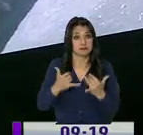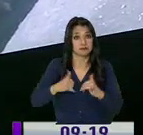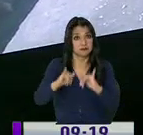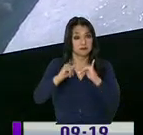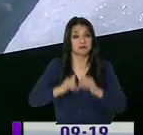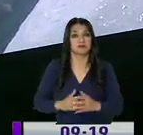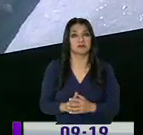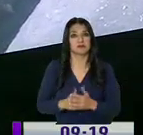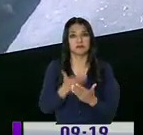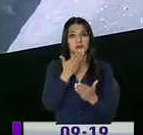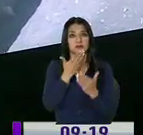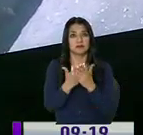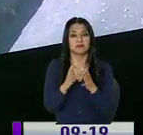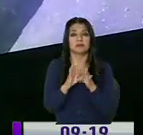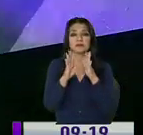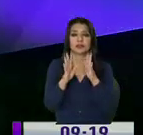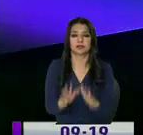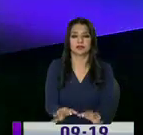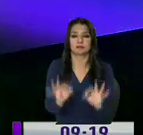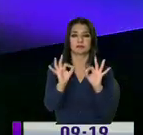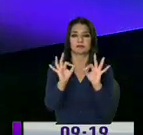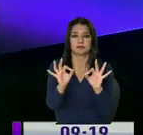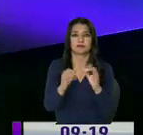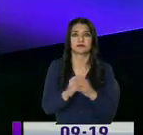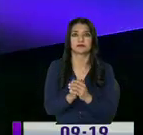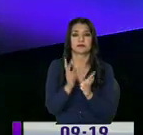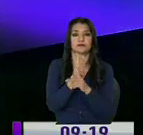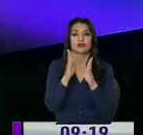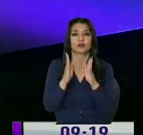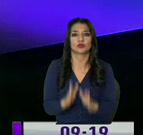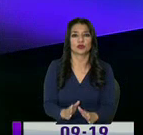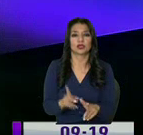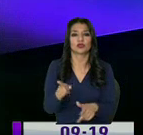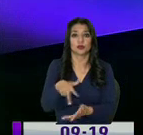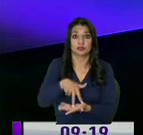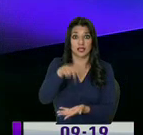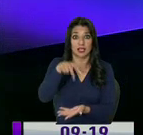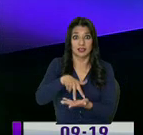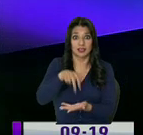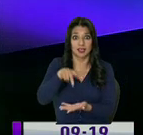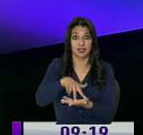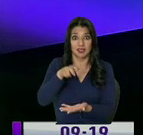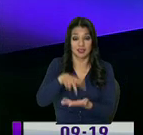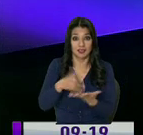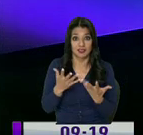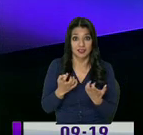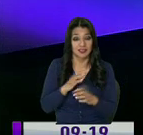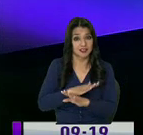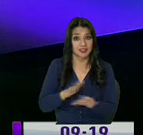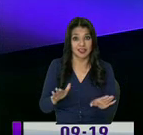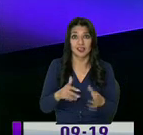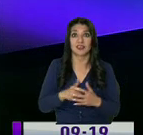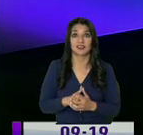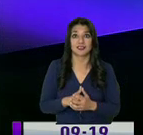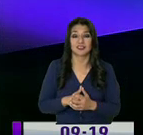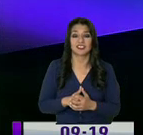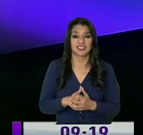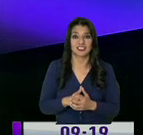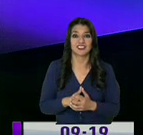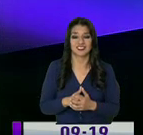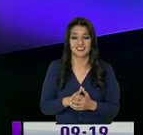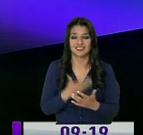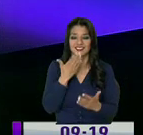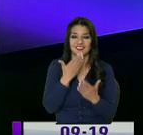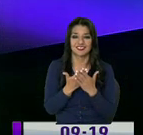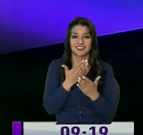más. Gracias, mi querida Sofi. Sultana, ¿qué hace? Hace que salte como el silvestre al cielo con ese yala. Aire. Gracias, gracias